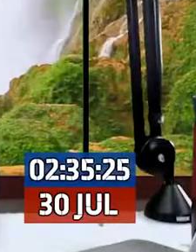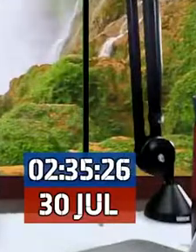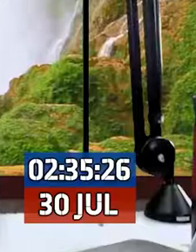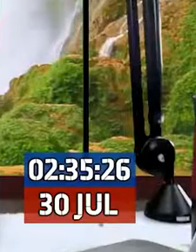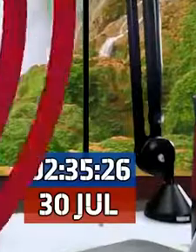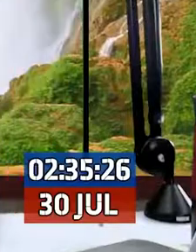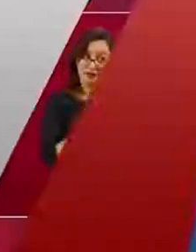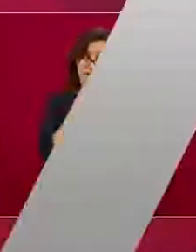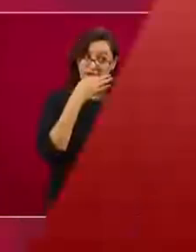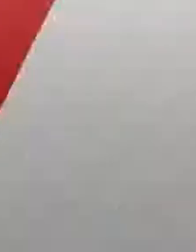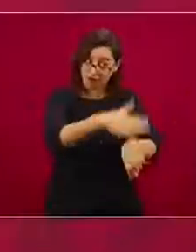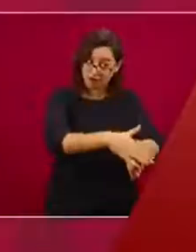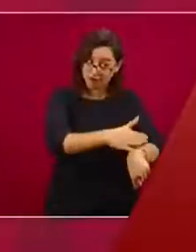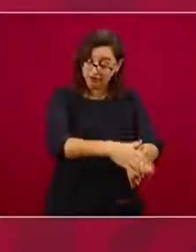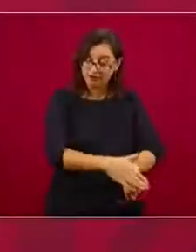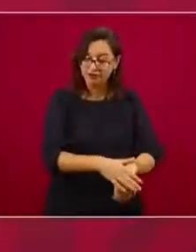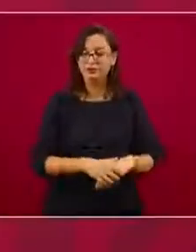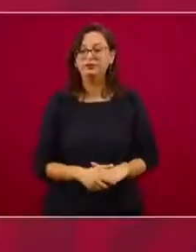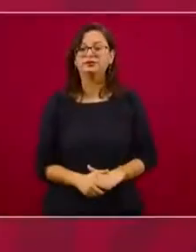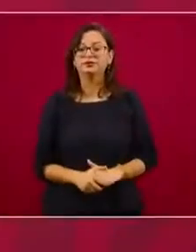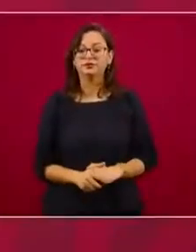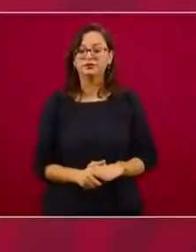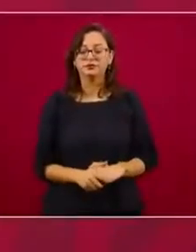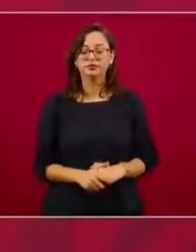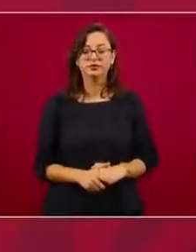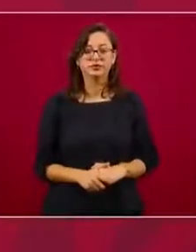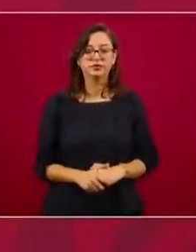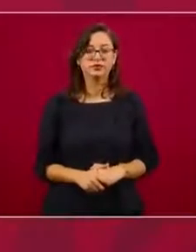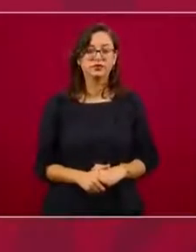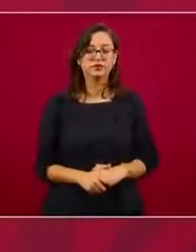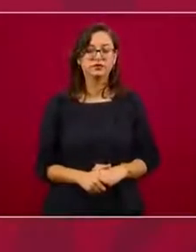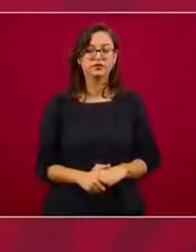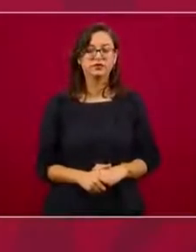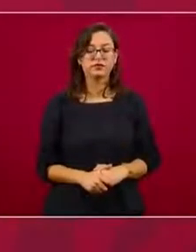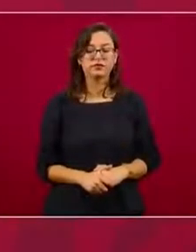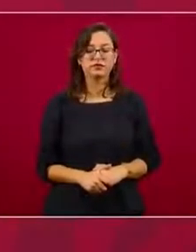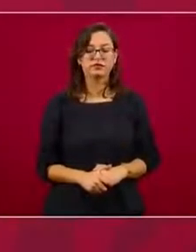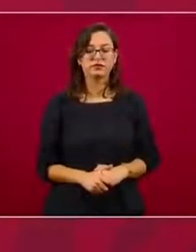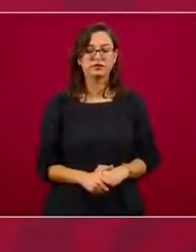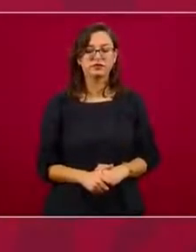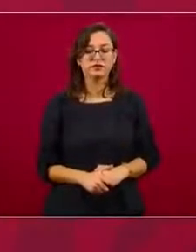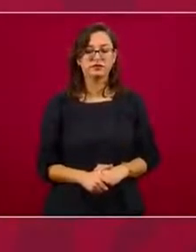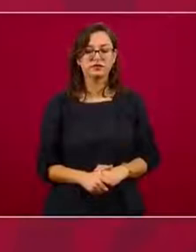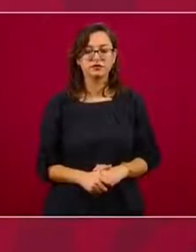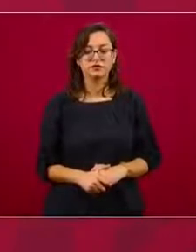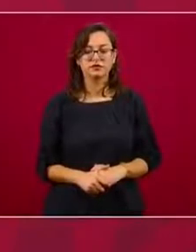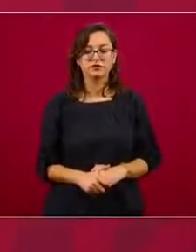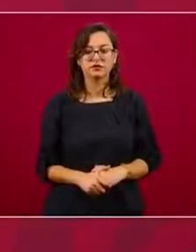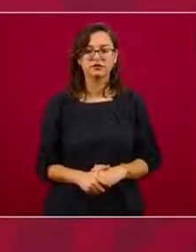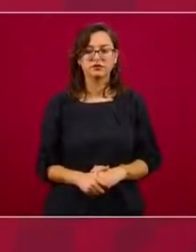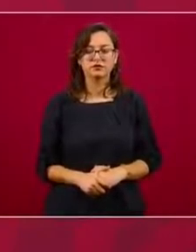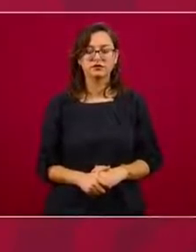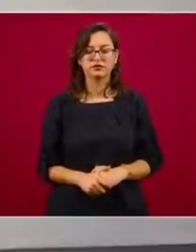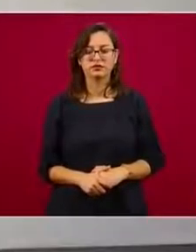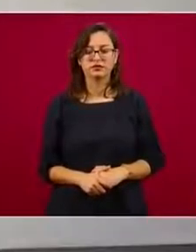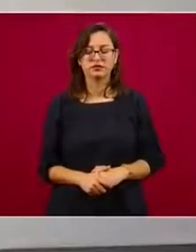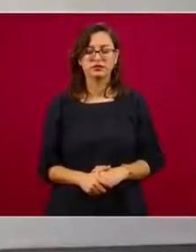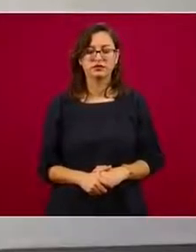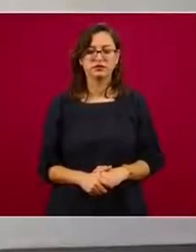presidente. Entonces, ha habido resistencias. No